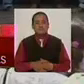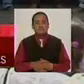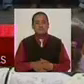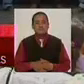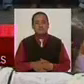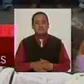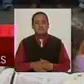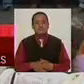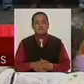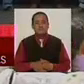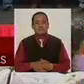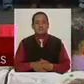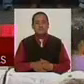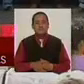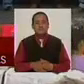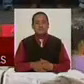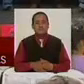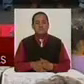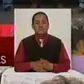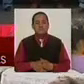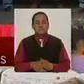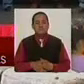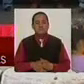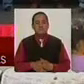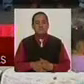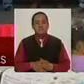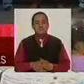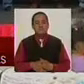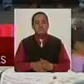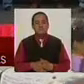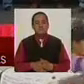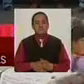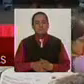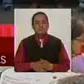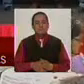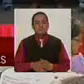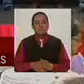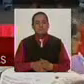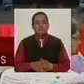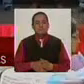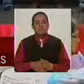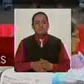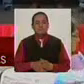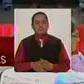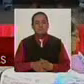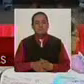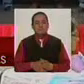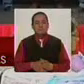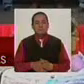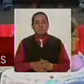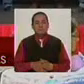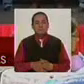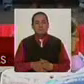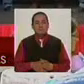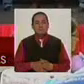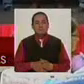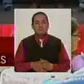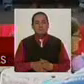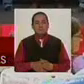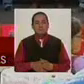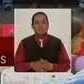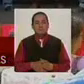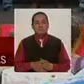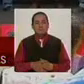ido. Nuna ma papita cuendo y nunca tui, nuni toa tui higatsua, o vecina de Reñek